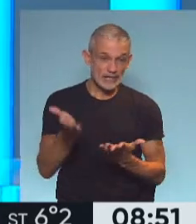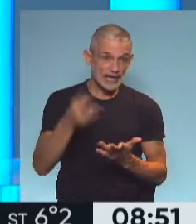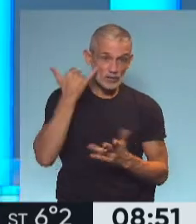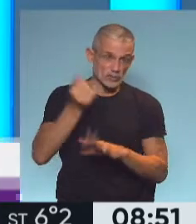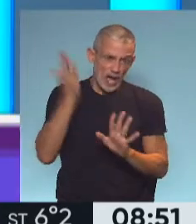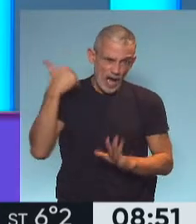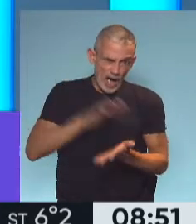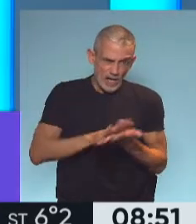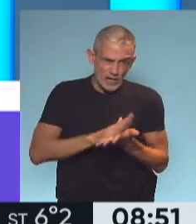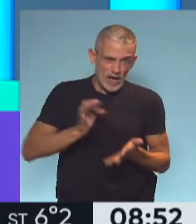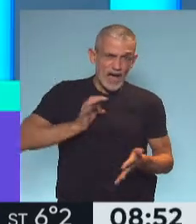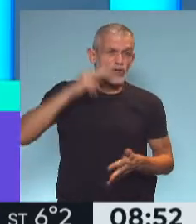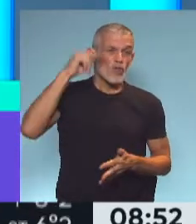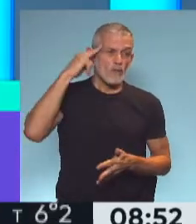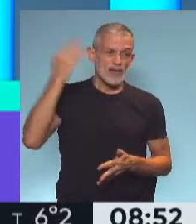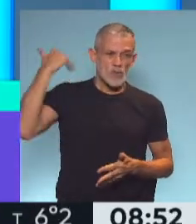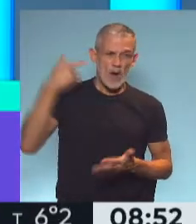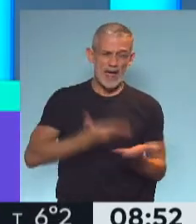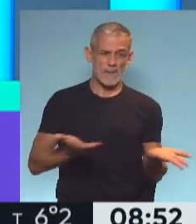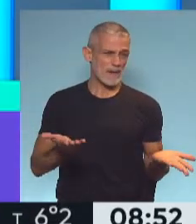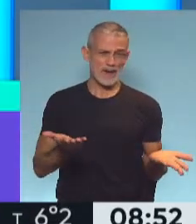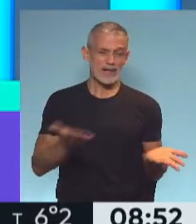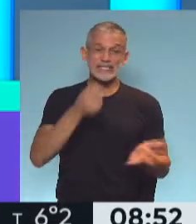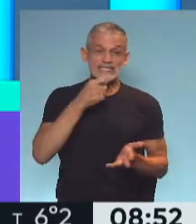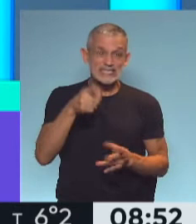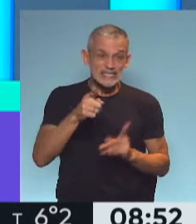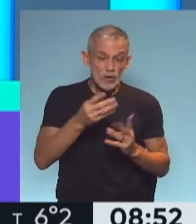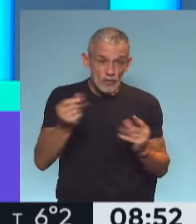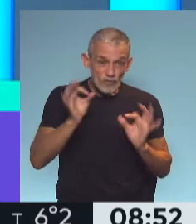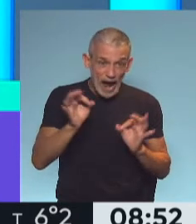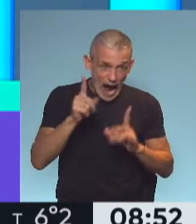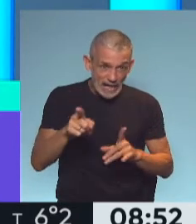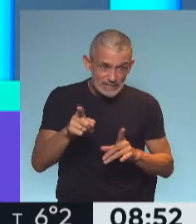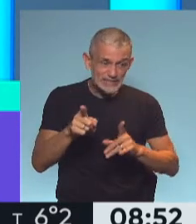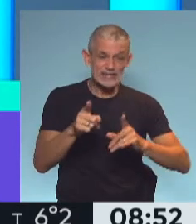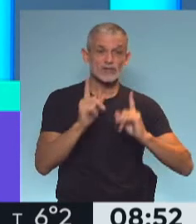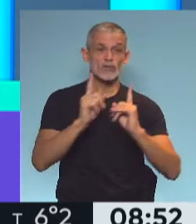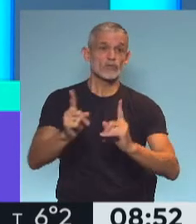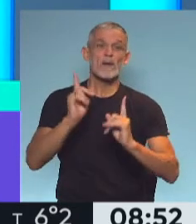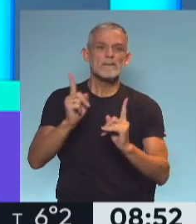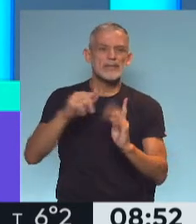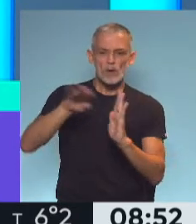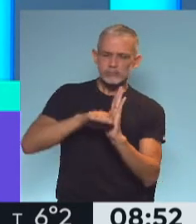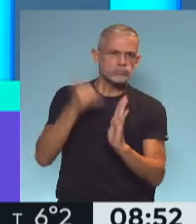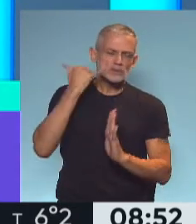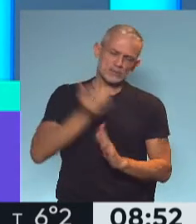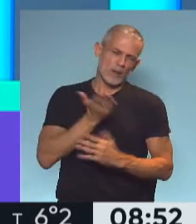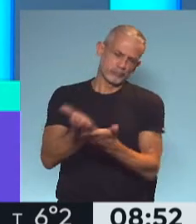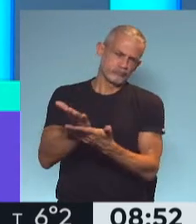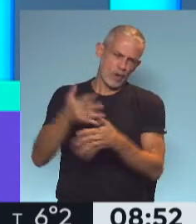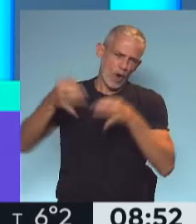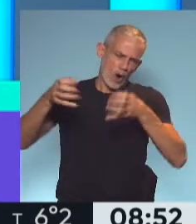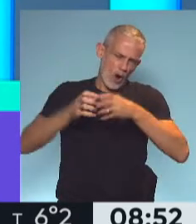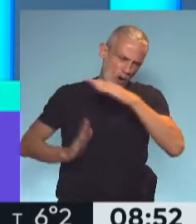resolvimos y lo resolvimos en 2009 si esto termina siendo así se consolida la medida ya fue apelada de la corte suprema